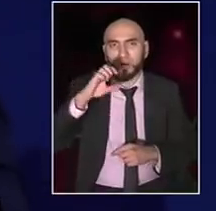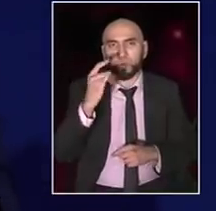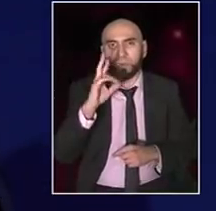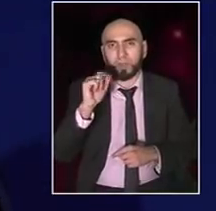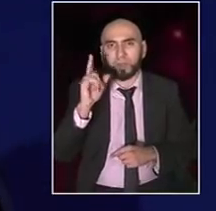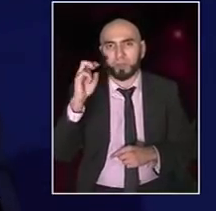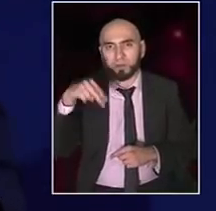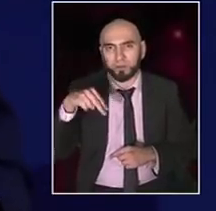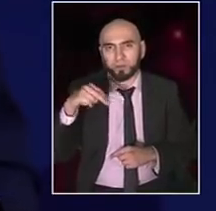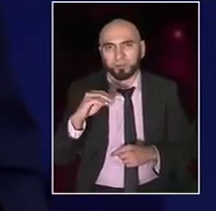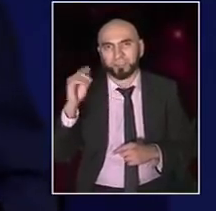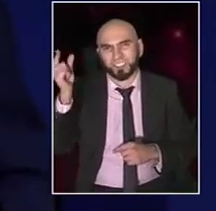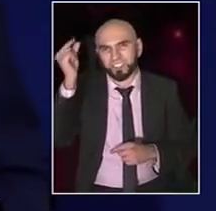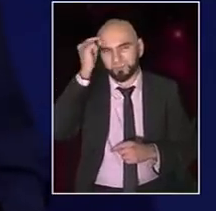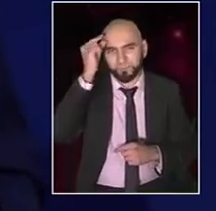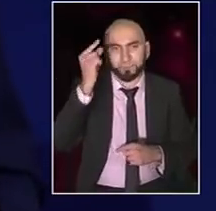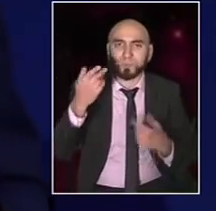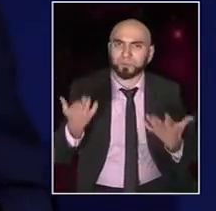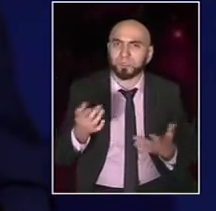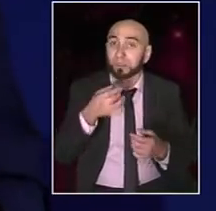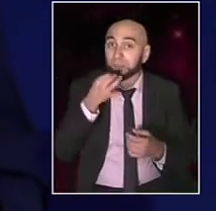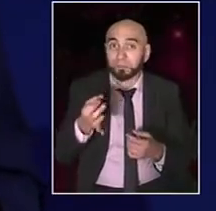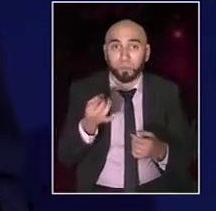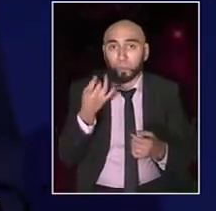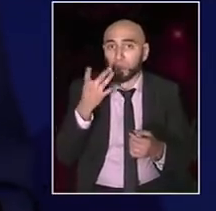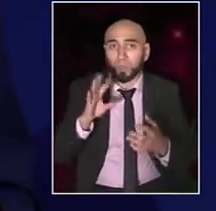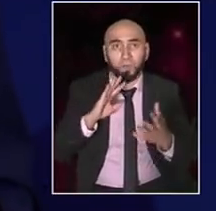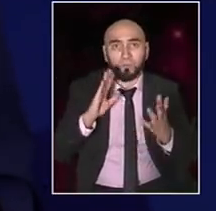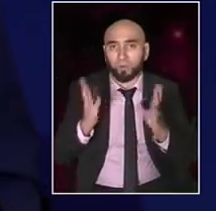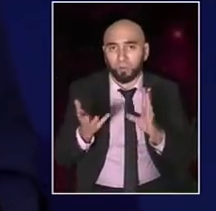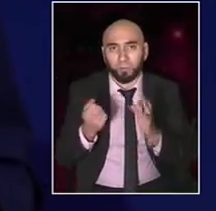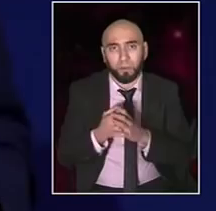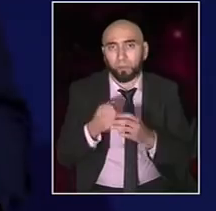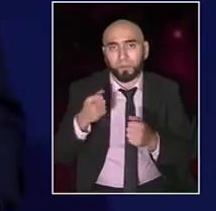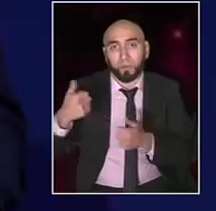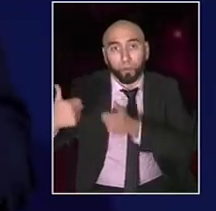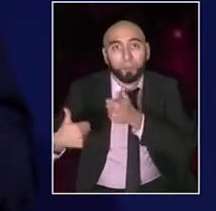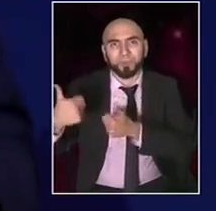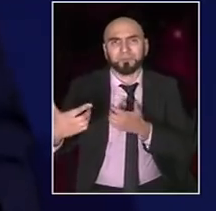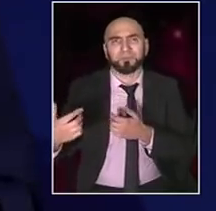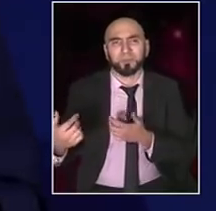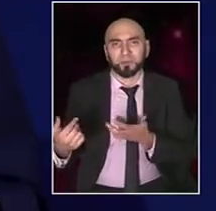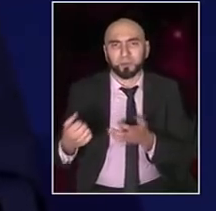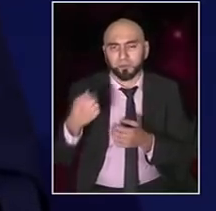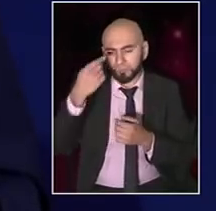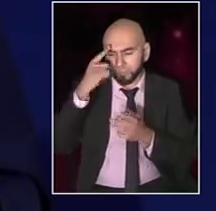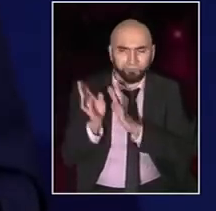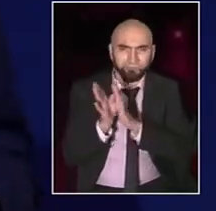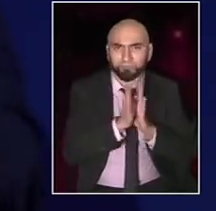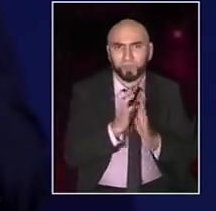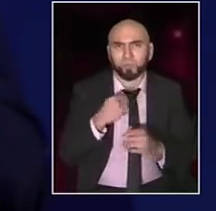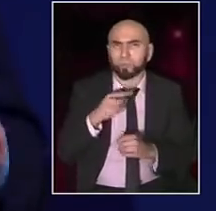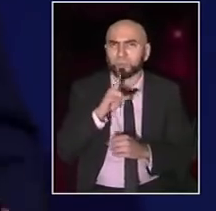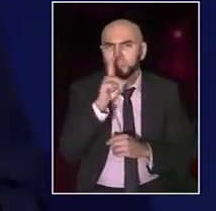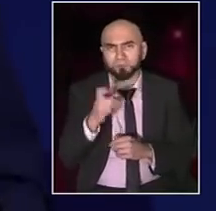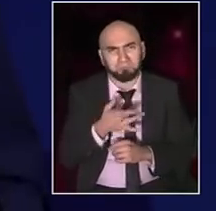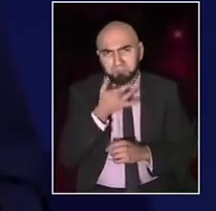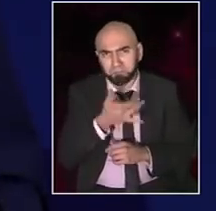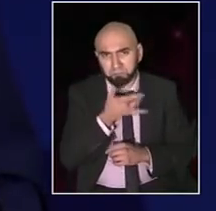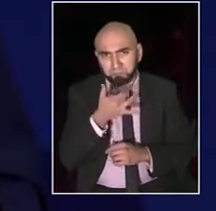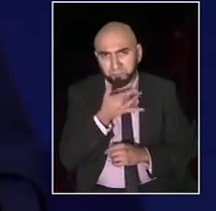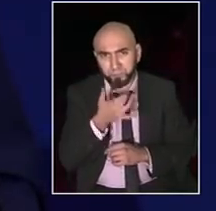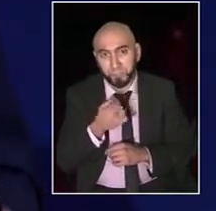capacidades neuronales, porque dice que es la única manera de competir con la inteligencia artificial. Pero la pregunta que yo hago es mucho más simple. Si la inteligencia